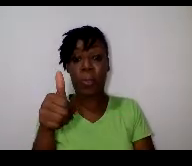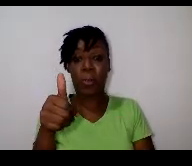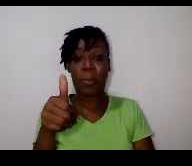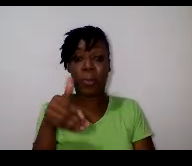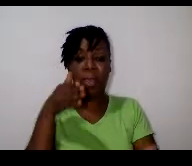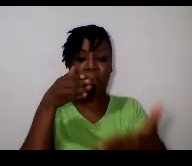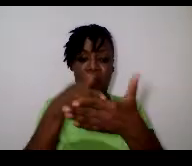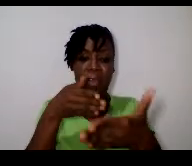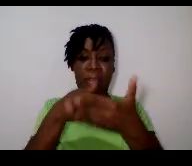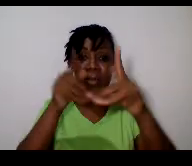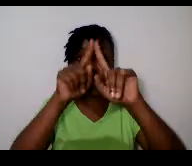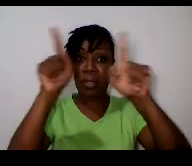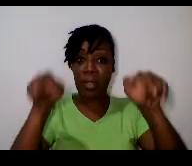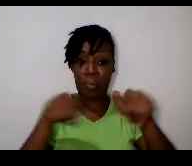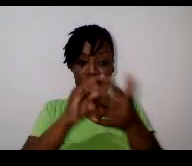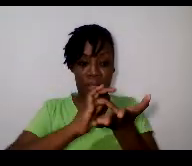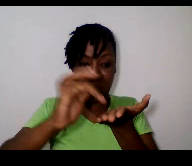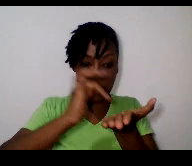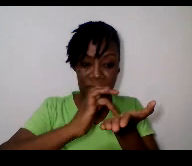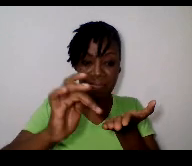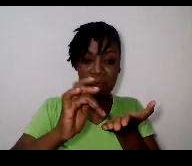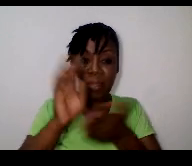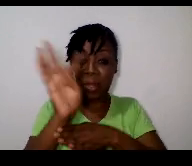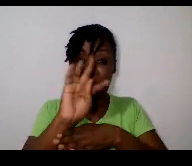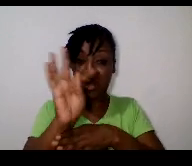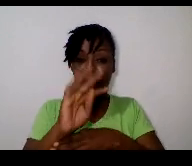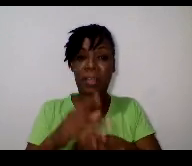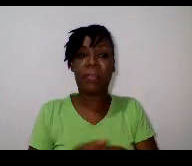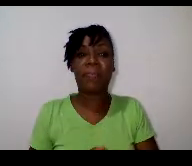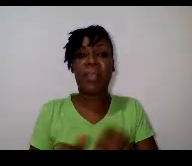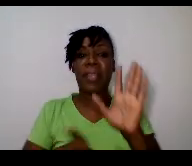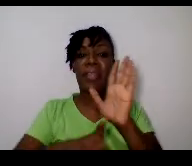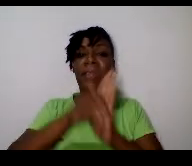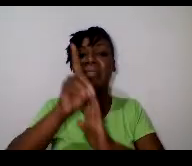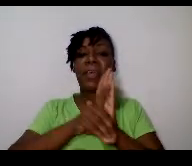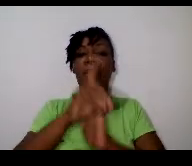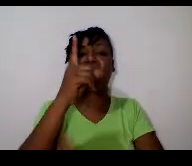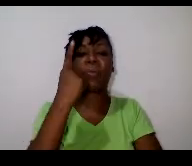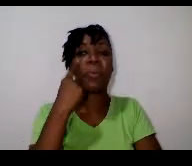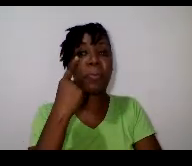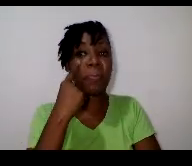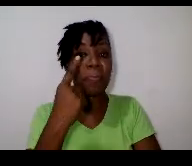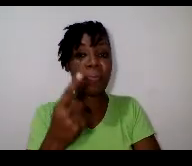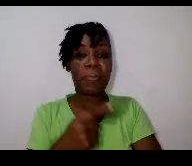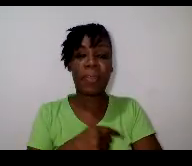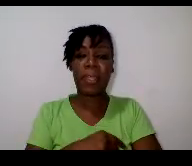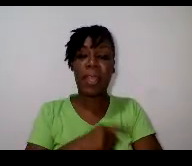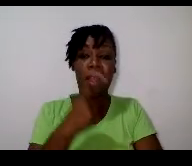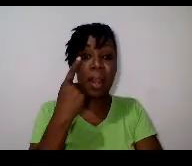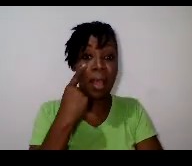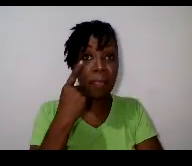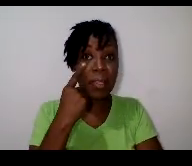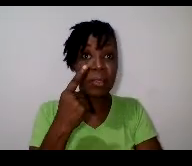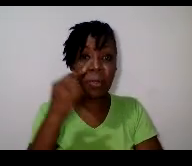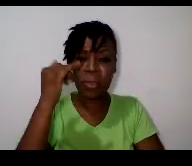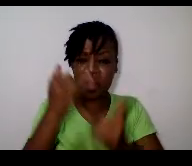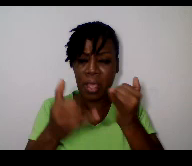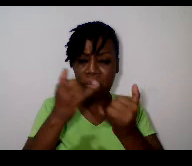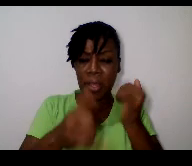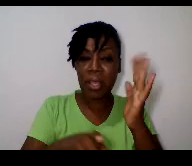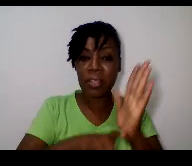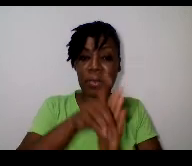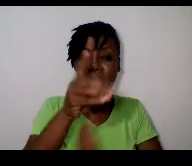tiene efectivamente que ver con el desarrollo visual. La visión se termina de desarrollar como a los 12